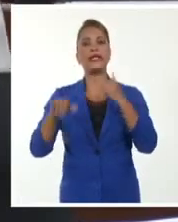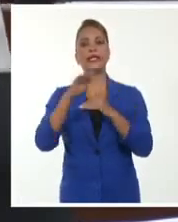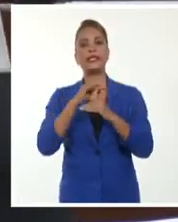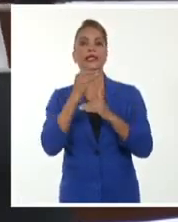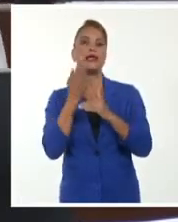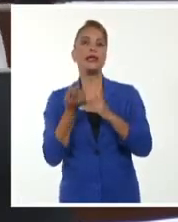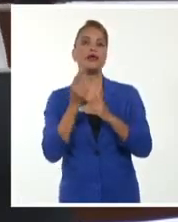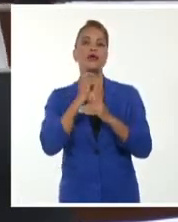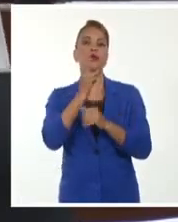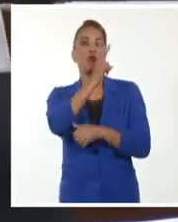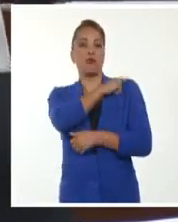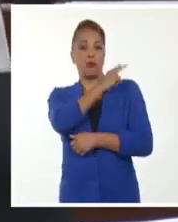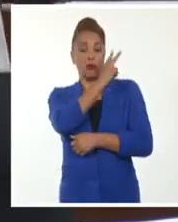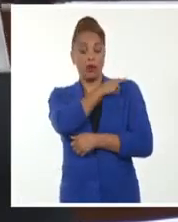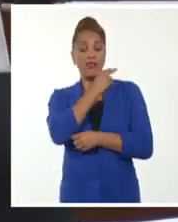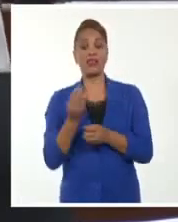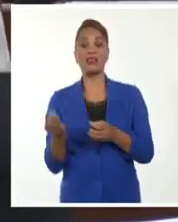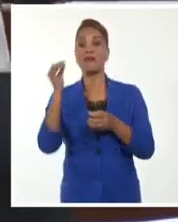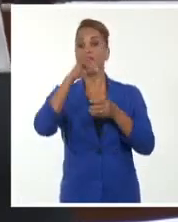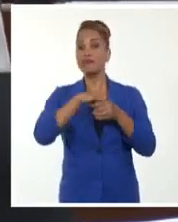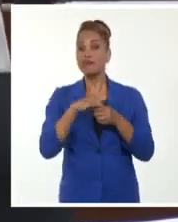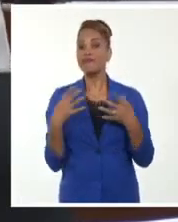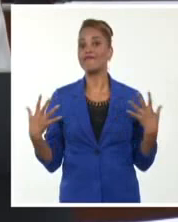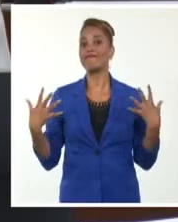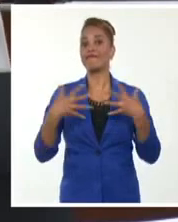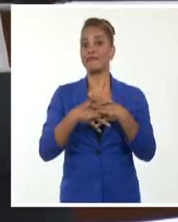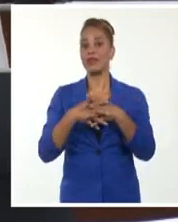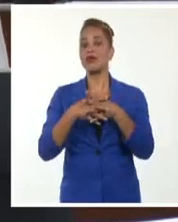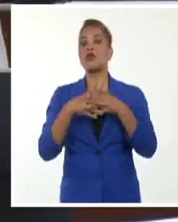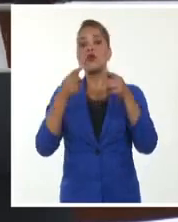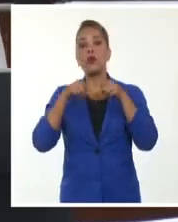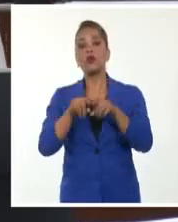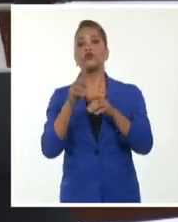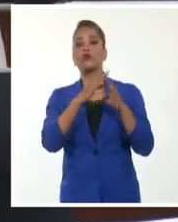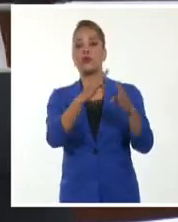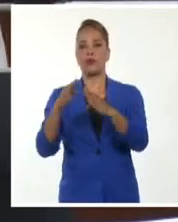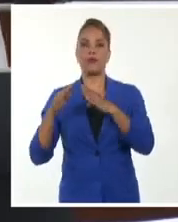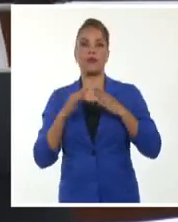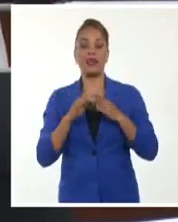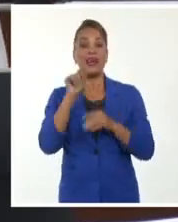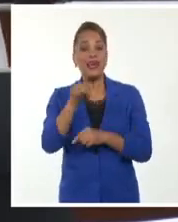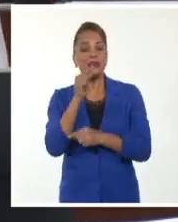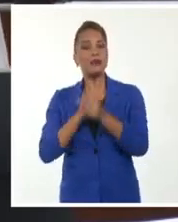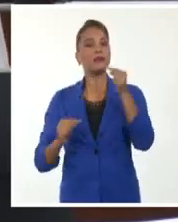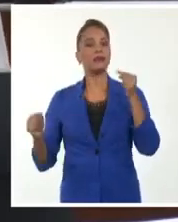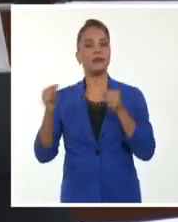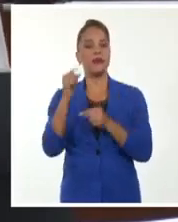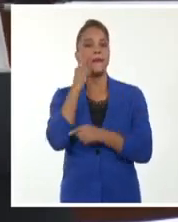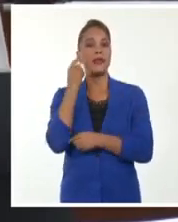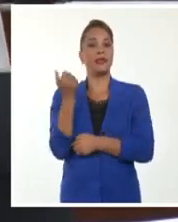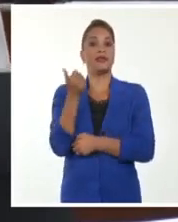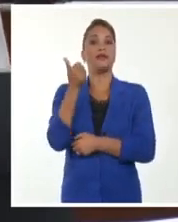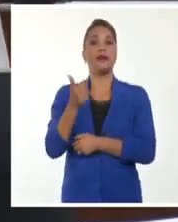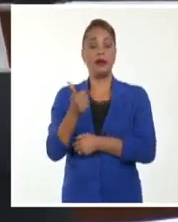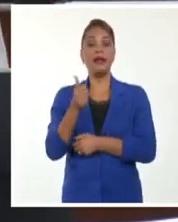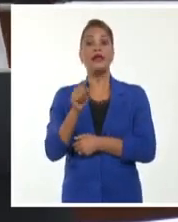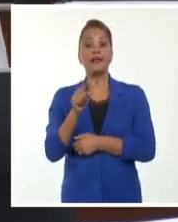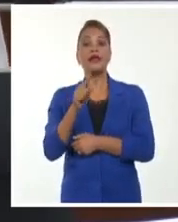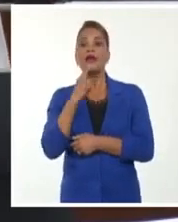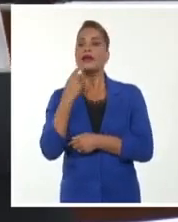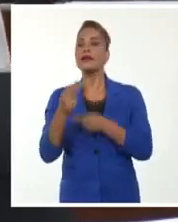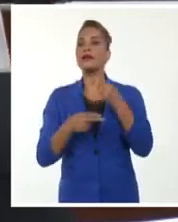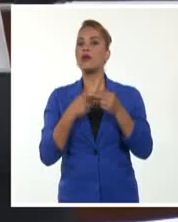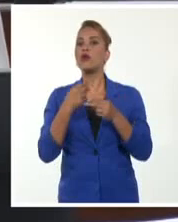cuadros que se han vinculado de los ministerios con los barrios. Esos son los verdaderos protagonistas de las realizaciones en los